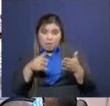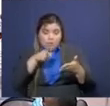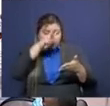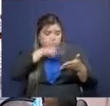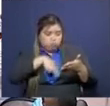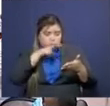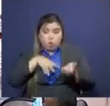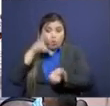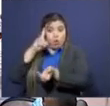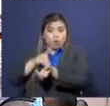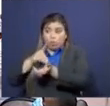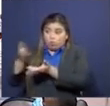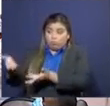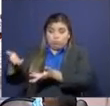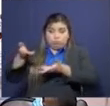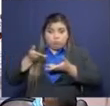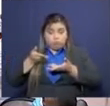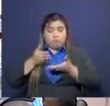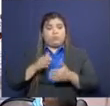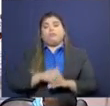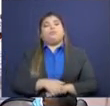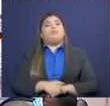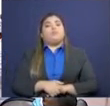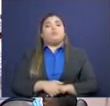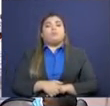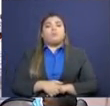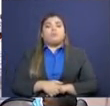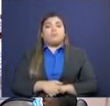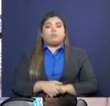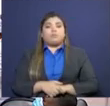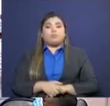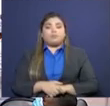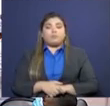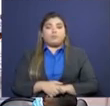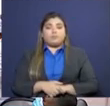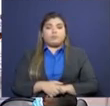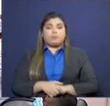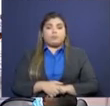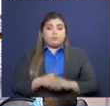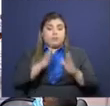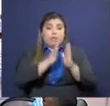de 6 a 8 semanas después del informe este del 16 de marzo,